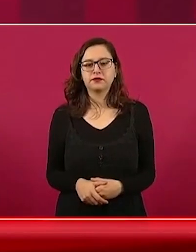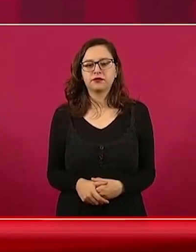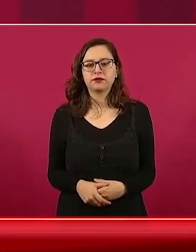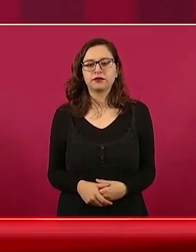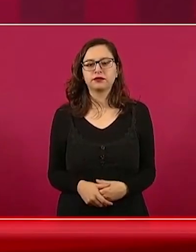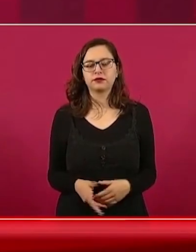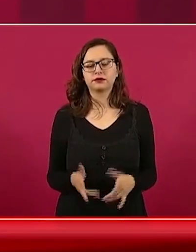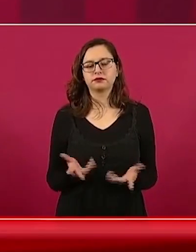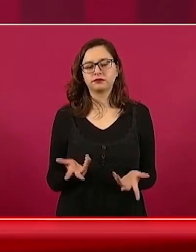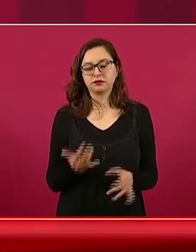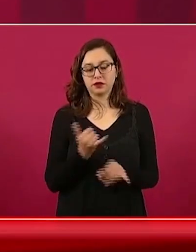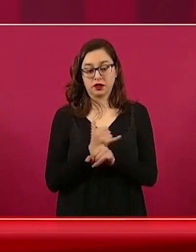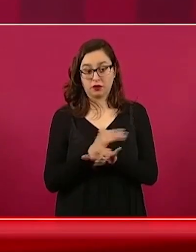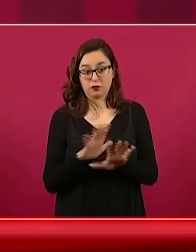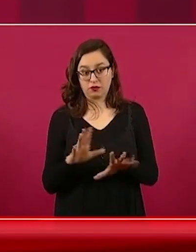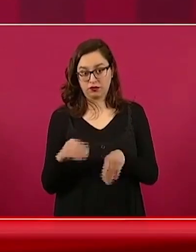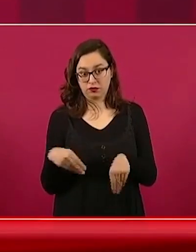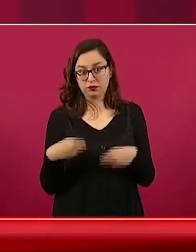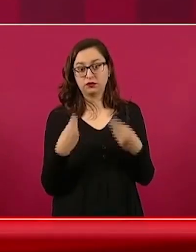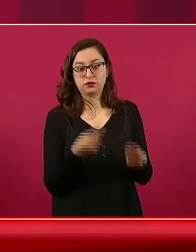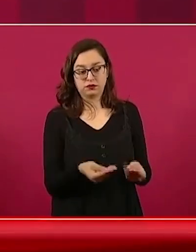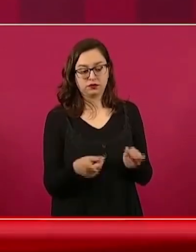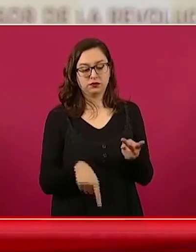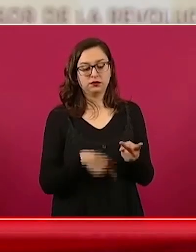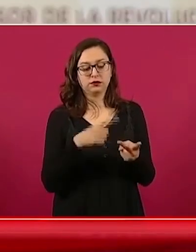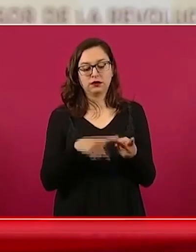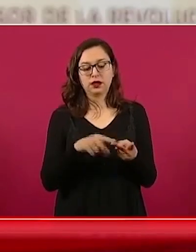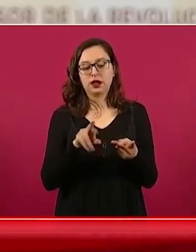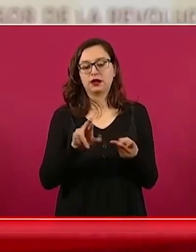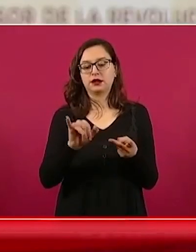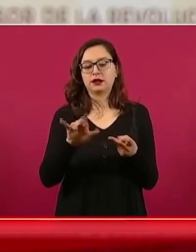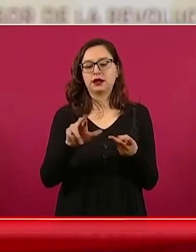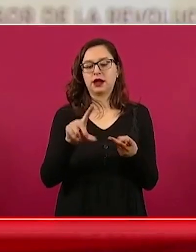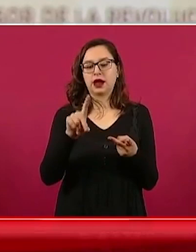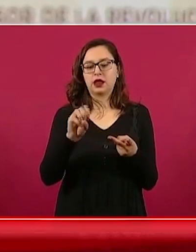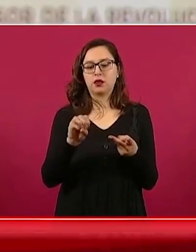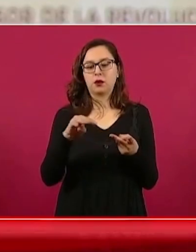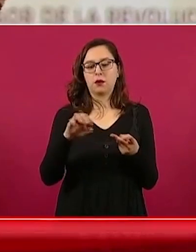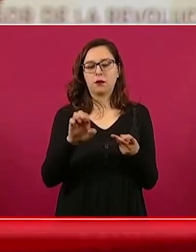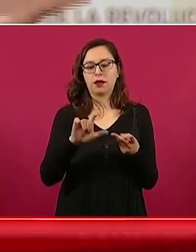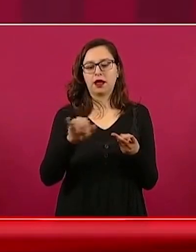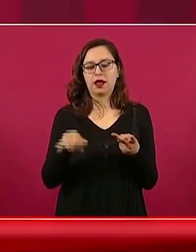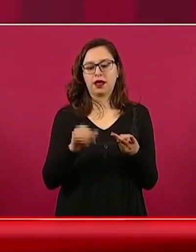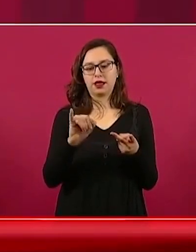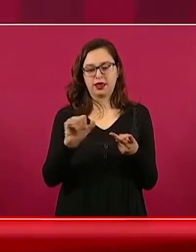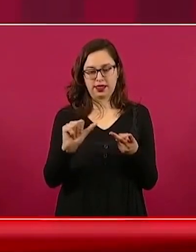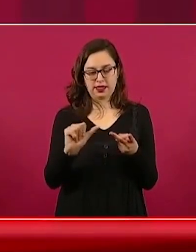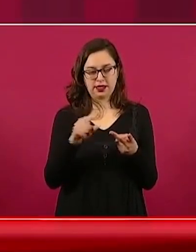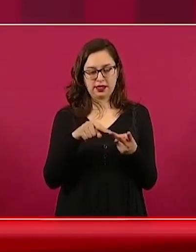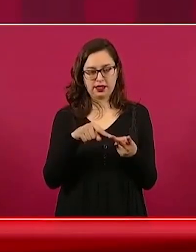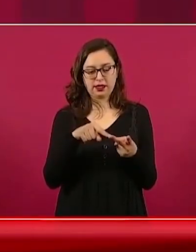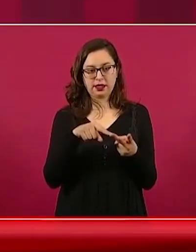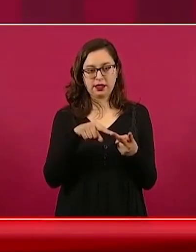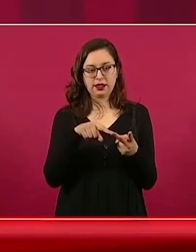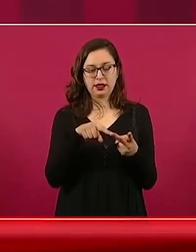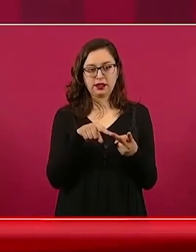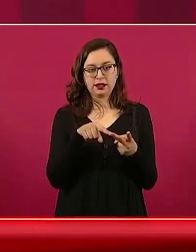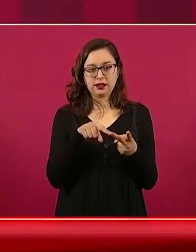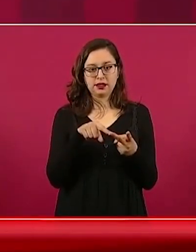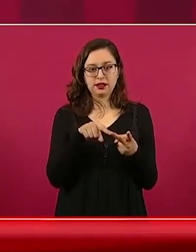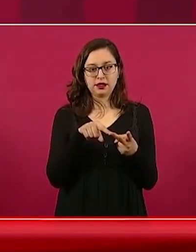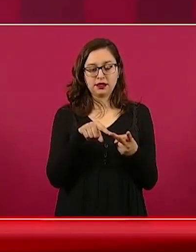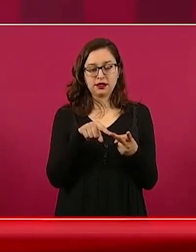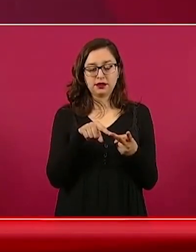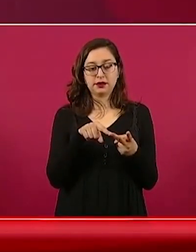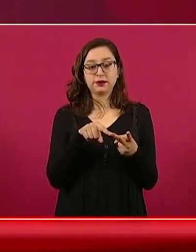compartir información con Ricardo Mejía para el asunto de